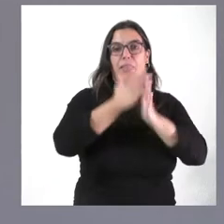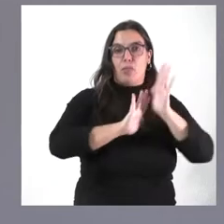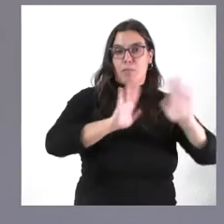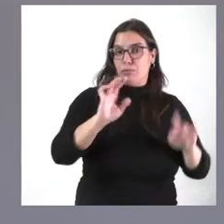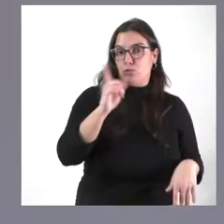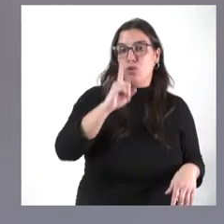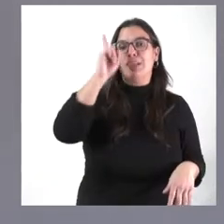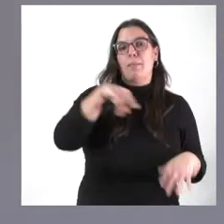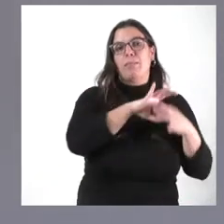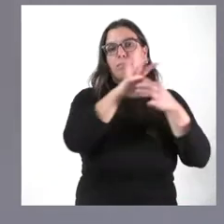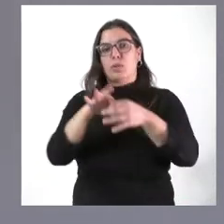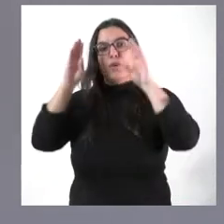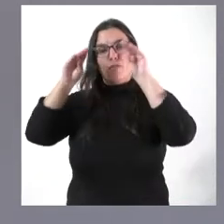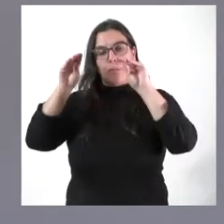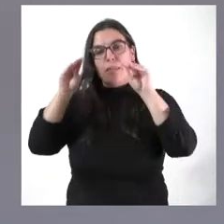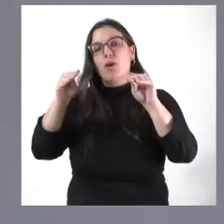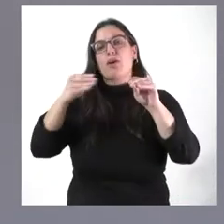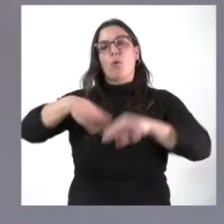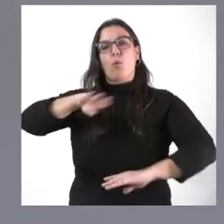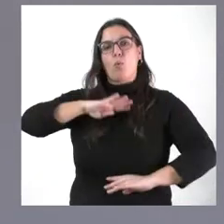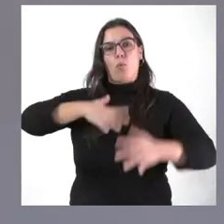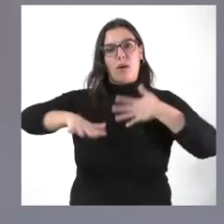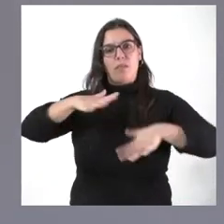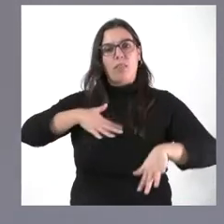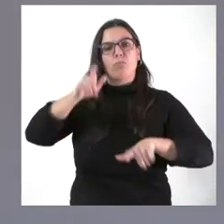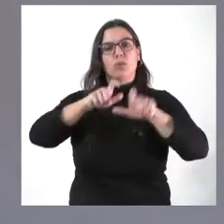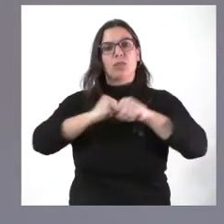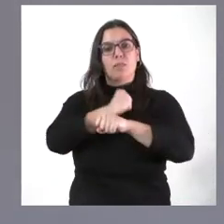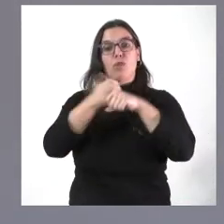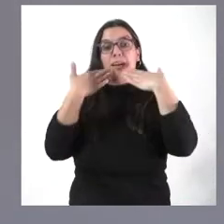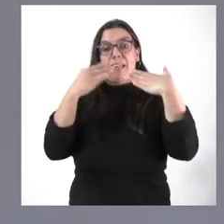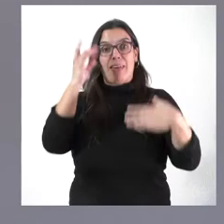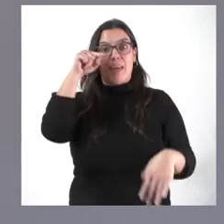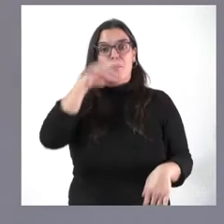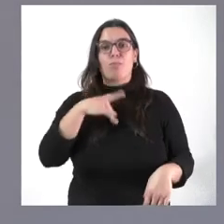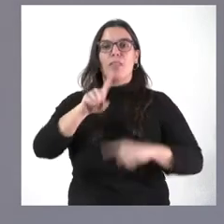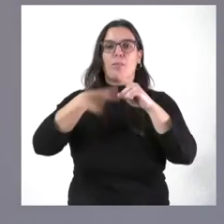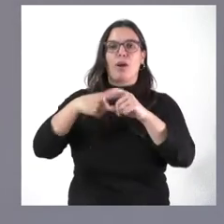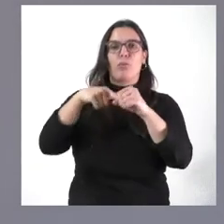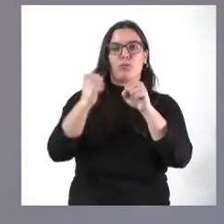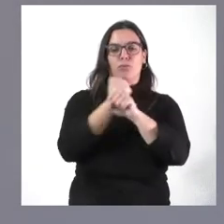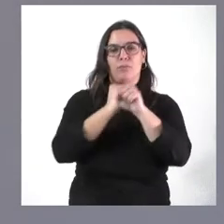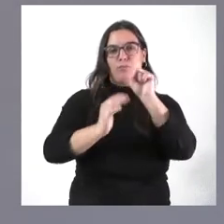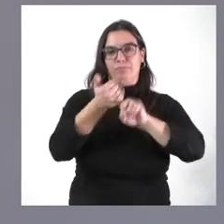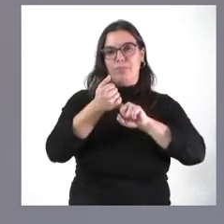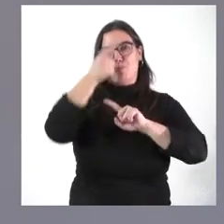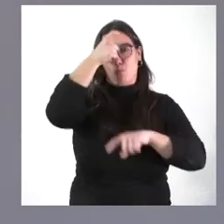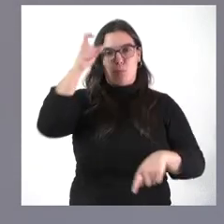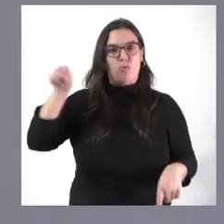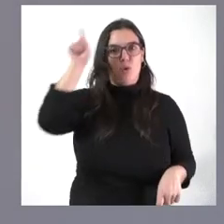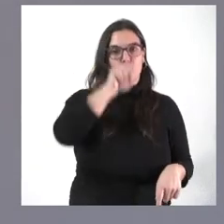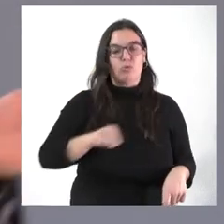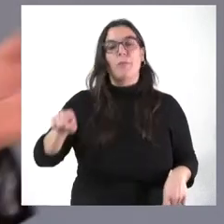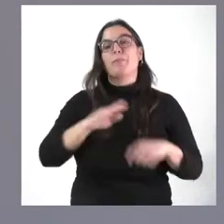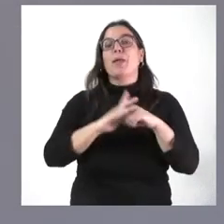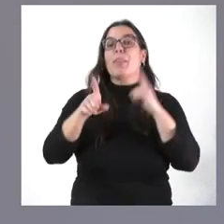materia vinculada a la formación y cualificación de muchos trabajadores que gracias a esa expectativas van a poder encontrar un puesto de trabajo en el mundo rural posteriormente para algún